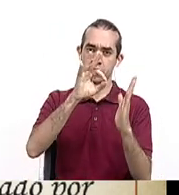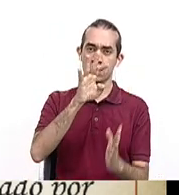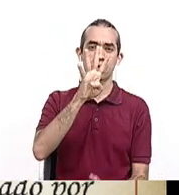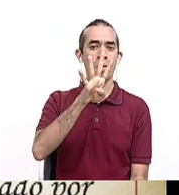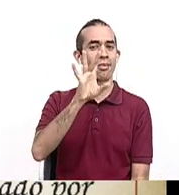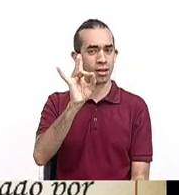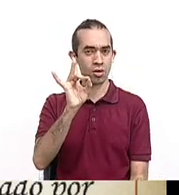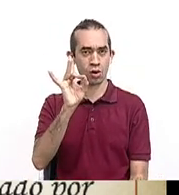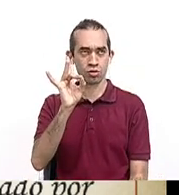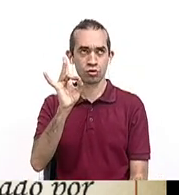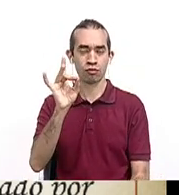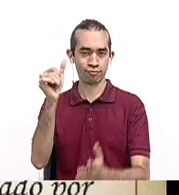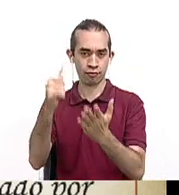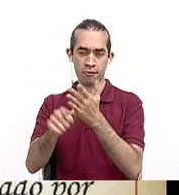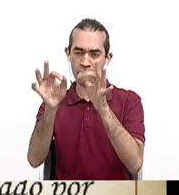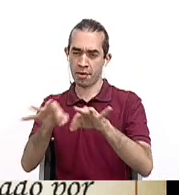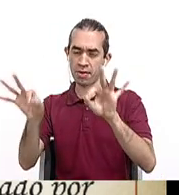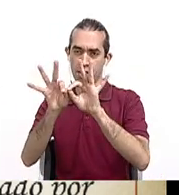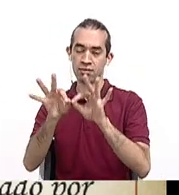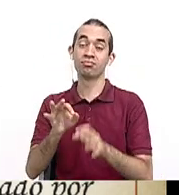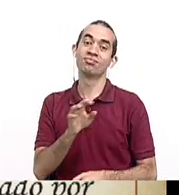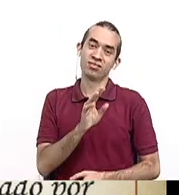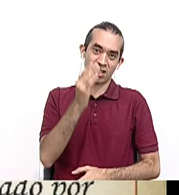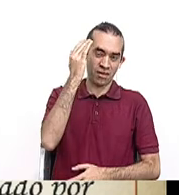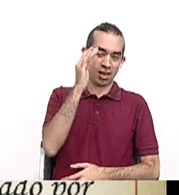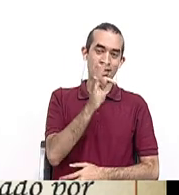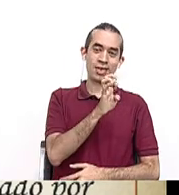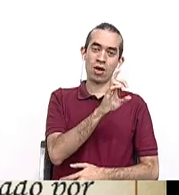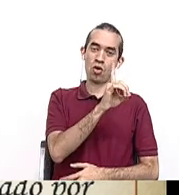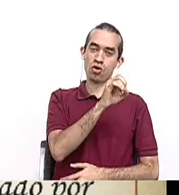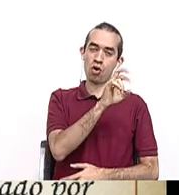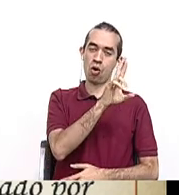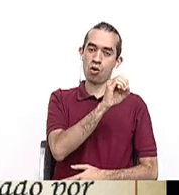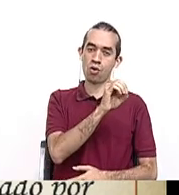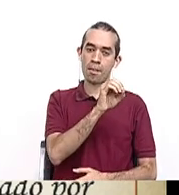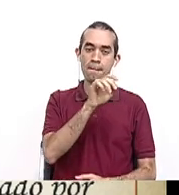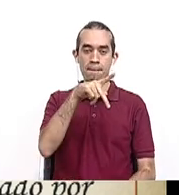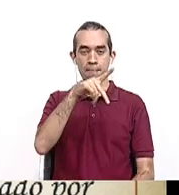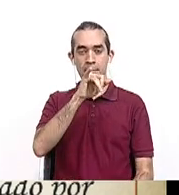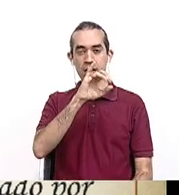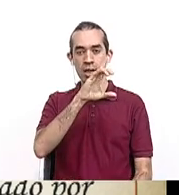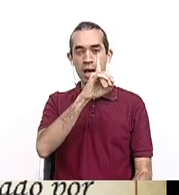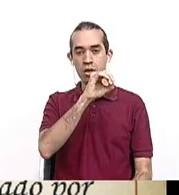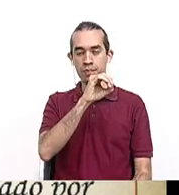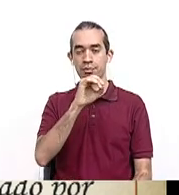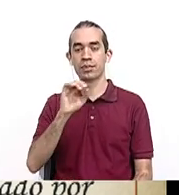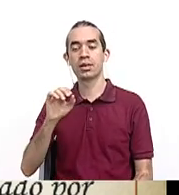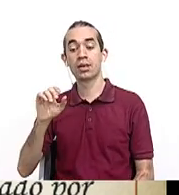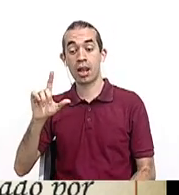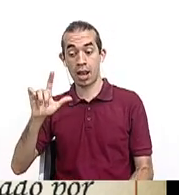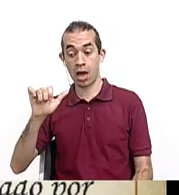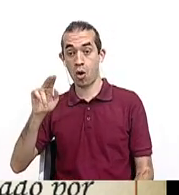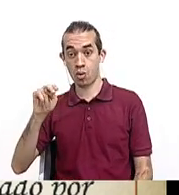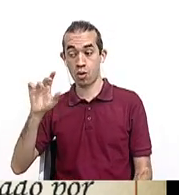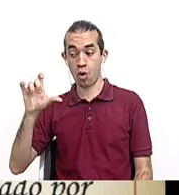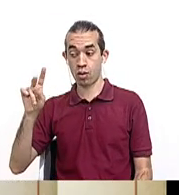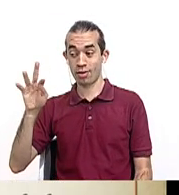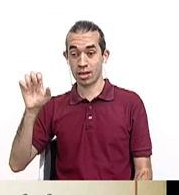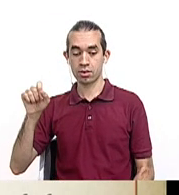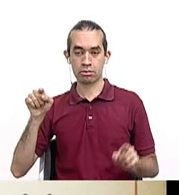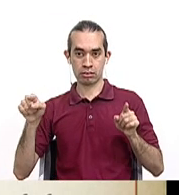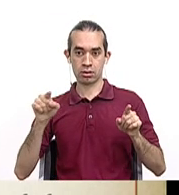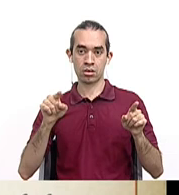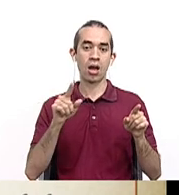44 cuando se enfrenta donde euro picado y don león cortes la victoria para donde euro picado desde el sector calderonista